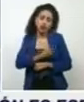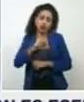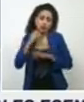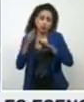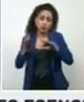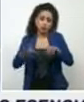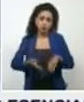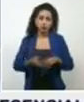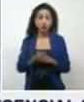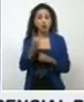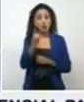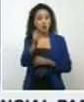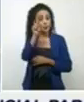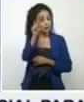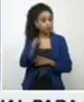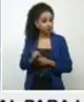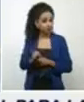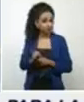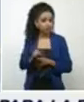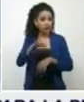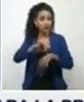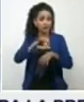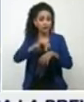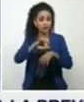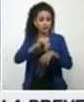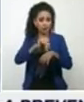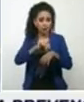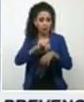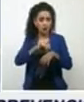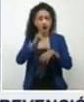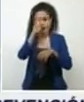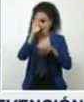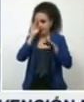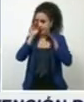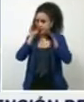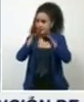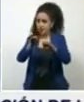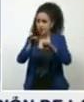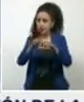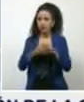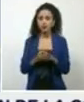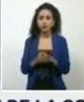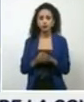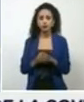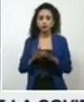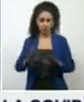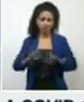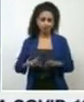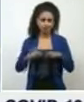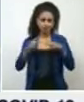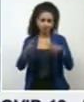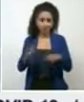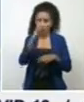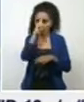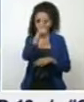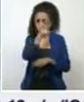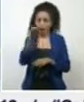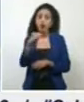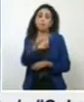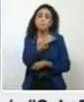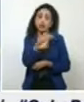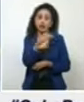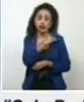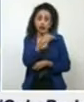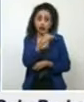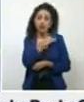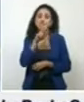es una paciente que se encontraba ingresada, como dijimos, en el hospital militar Manuel Fajardo de Villa